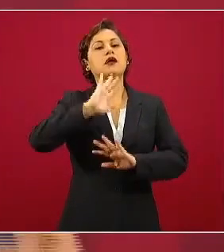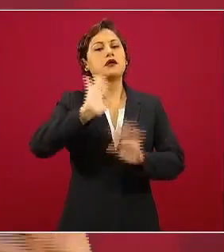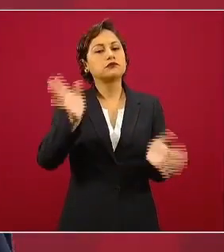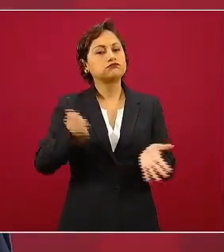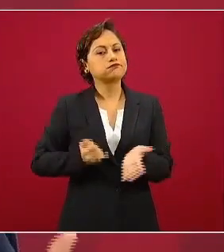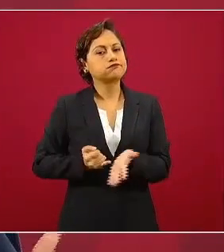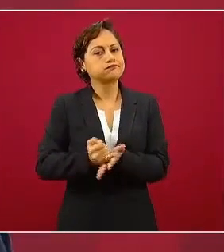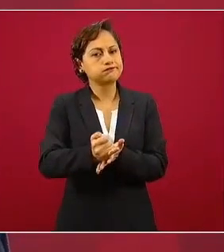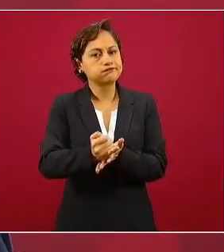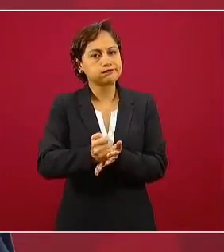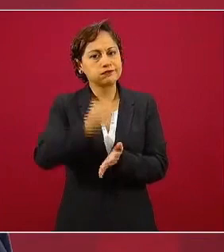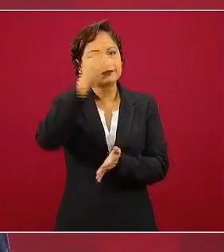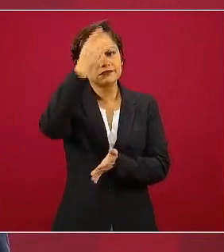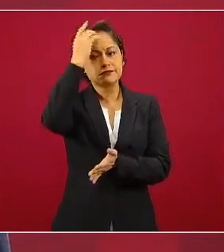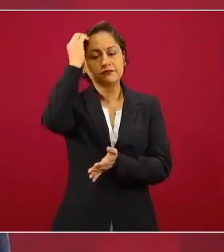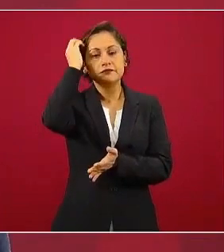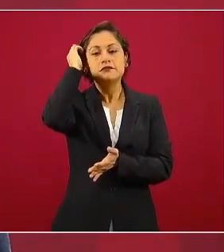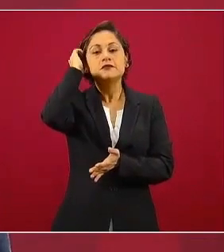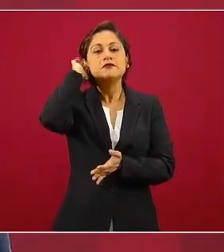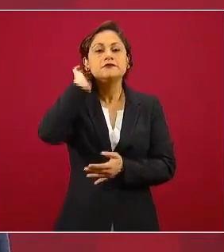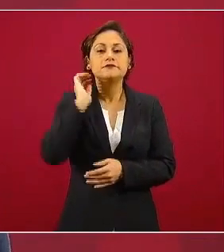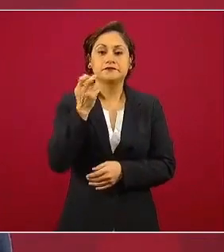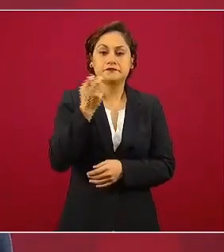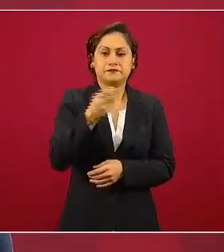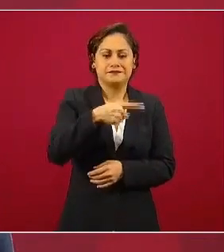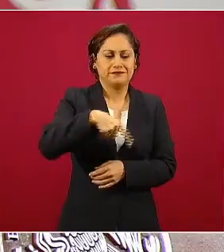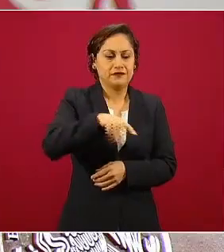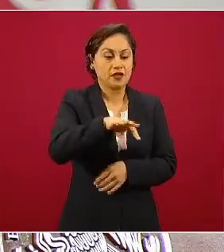lo que nos va a mantener